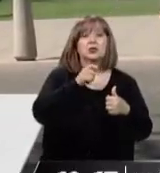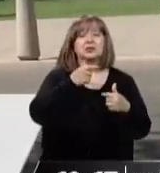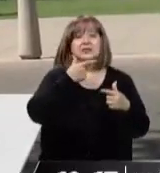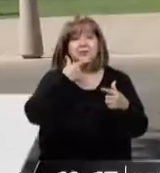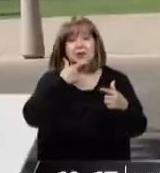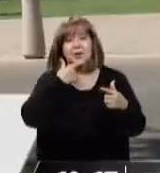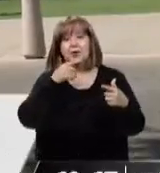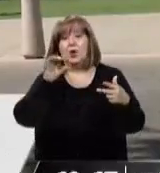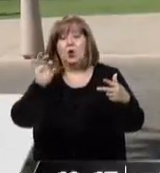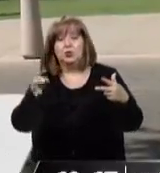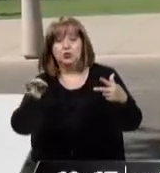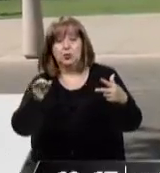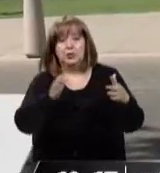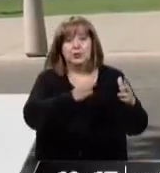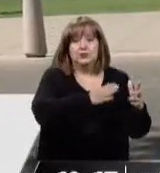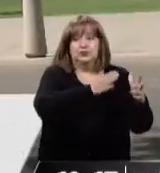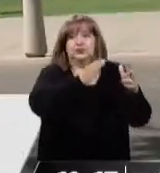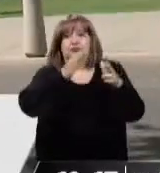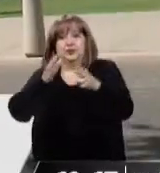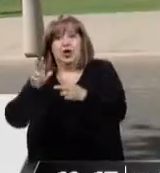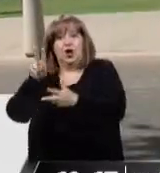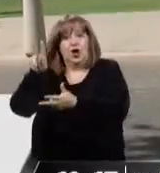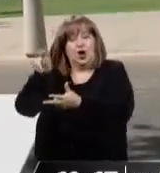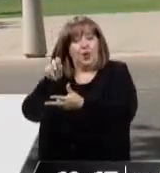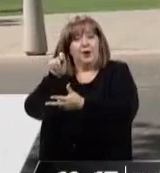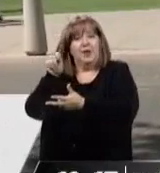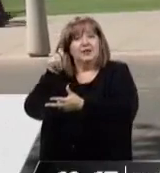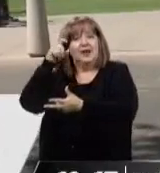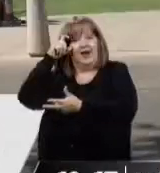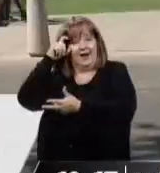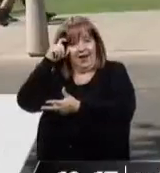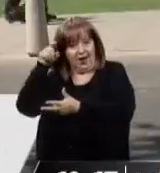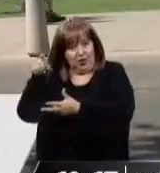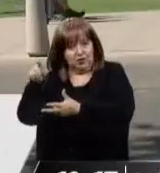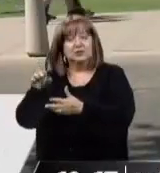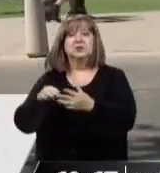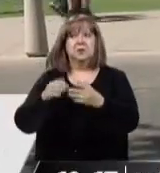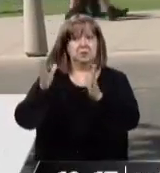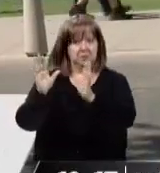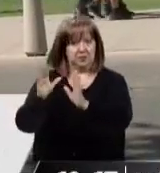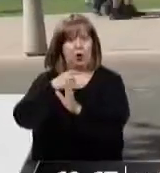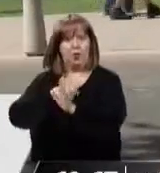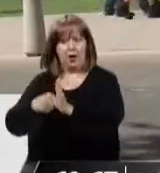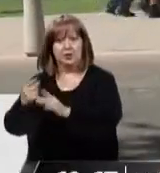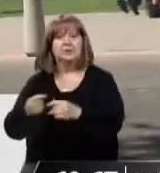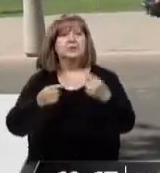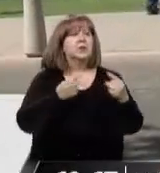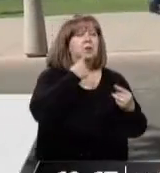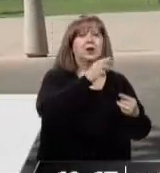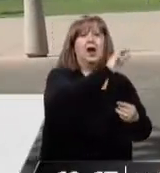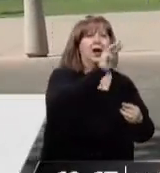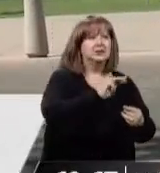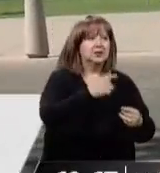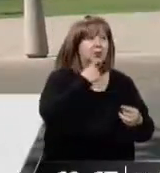han sido procesados, se van a cobrar en enero. Pero esto lo convalidó también la oficina del ANSES. Esto sin duda da un respaldo y termina